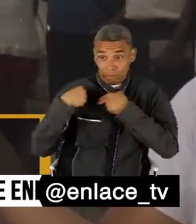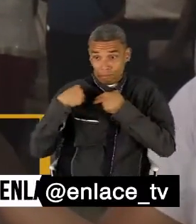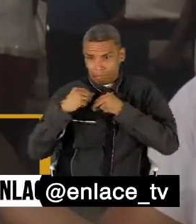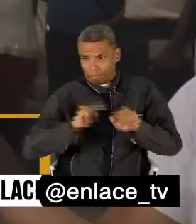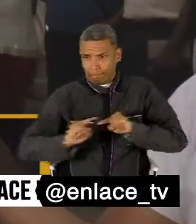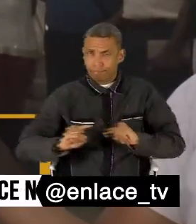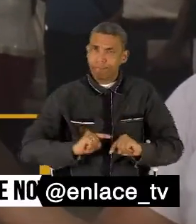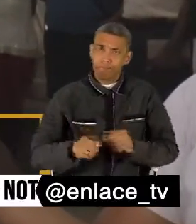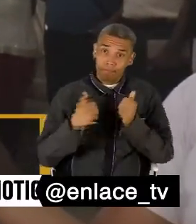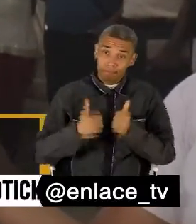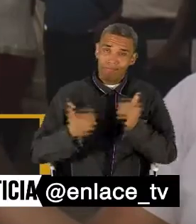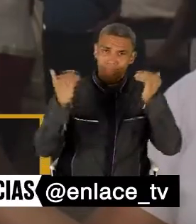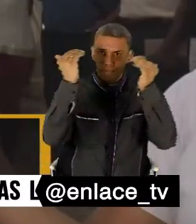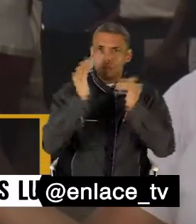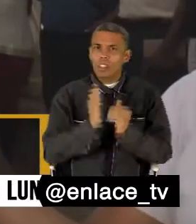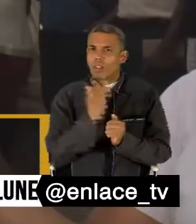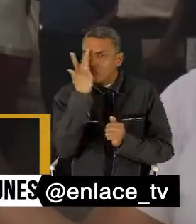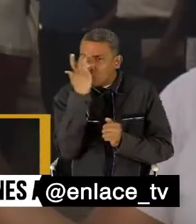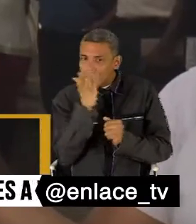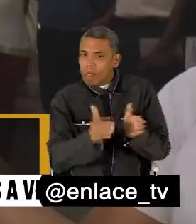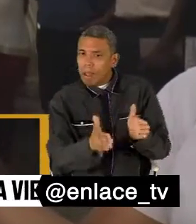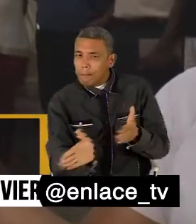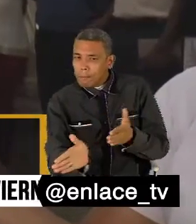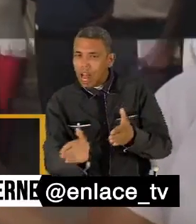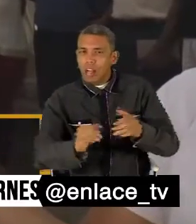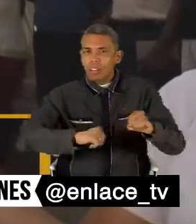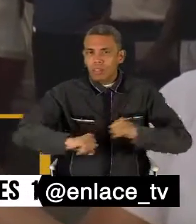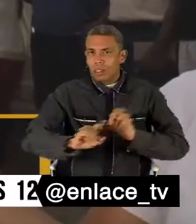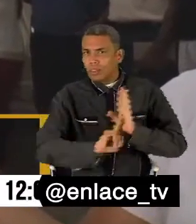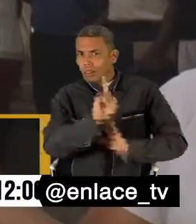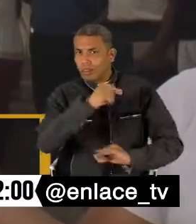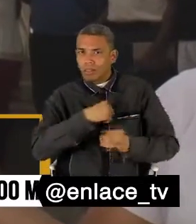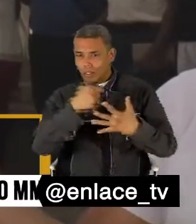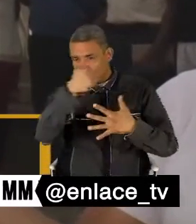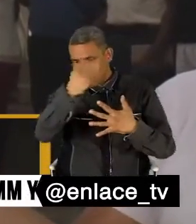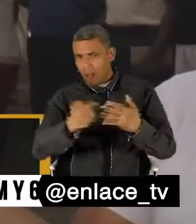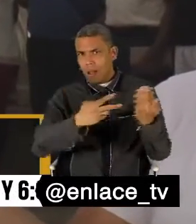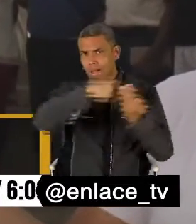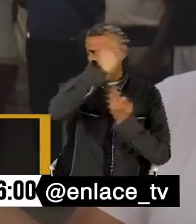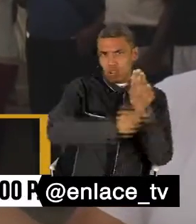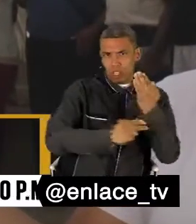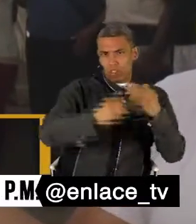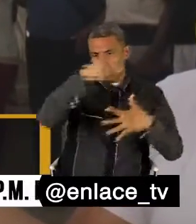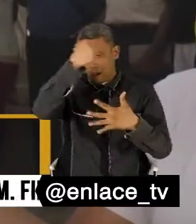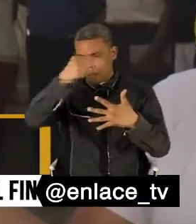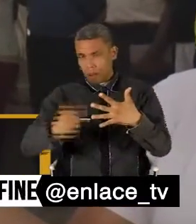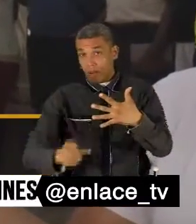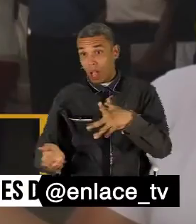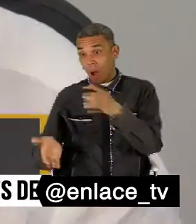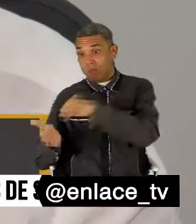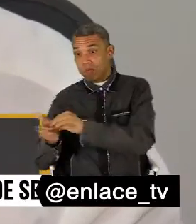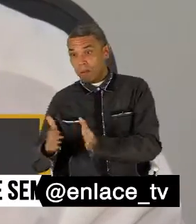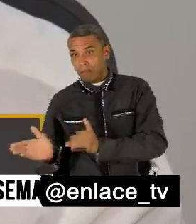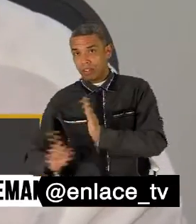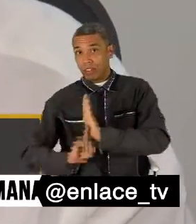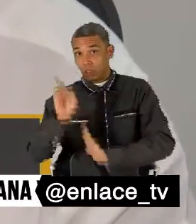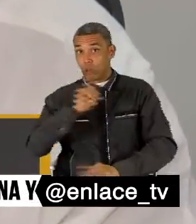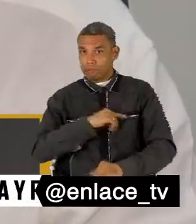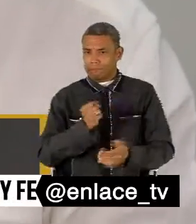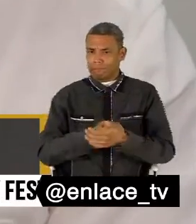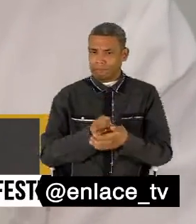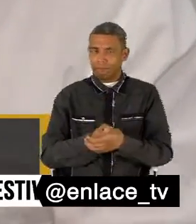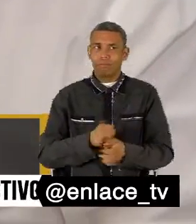ir desarrollando el plan de acción y así poder cumplir con las metas que vamos a tener establecidas en el plan de desarrollo para esa población. El próximo